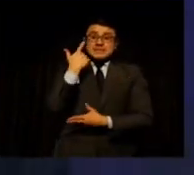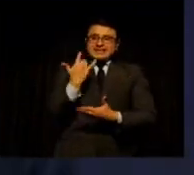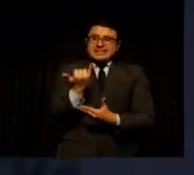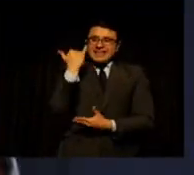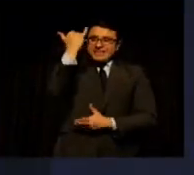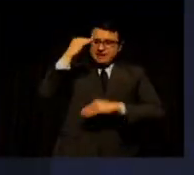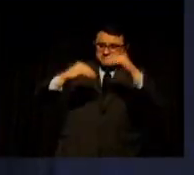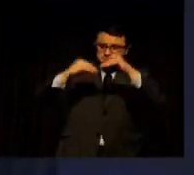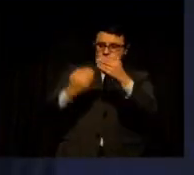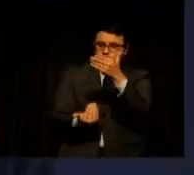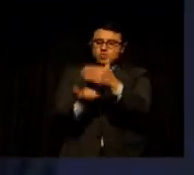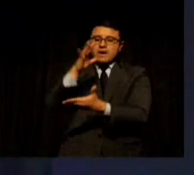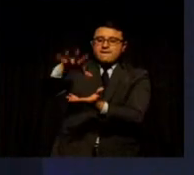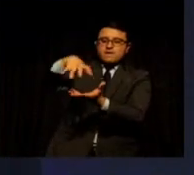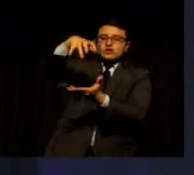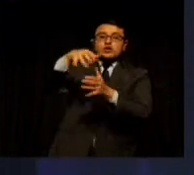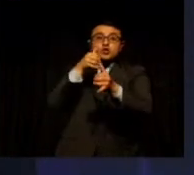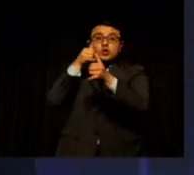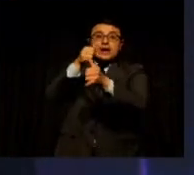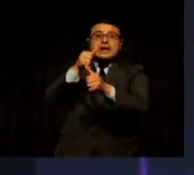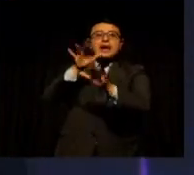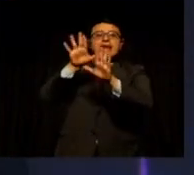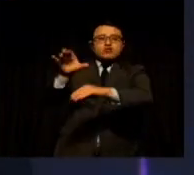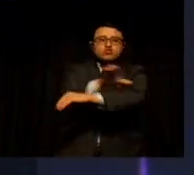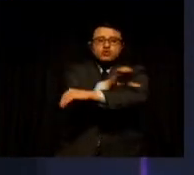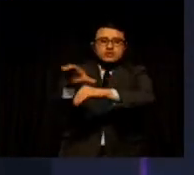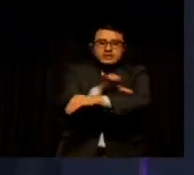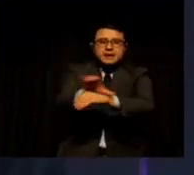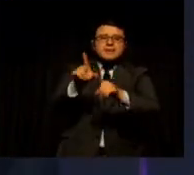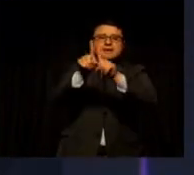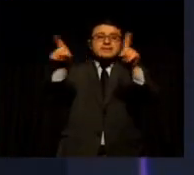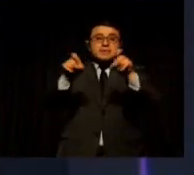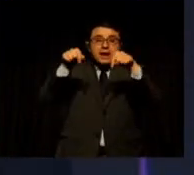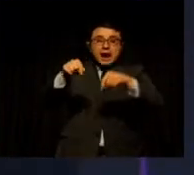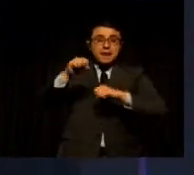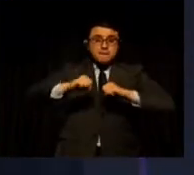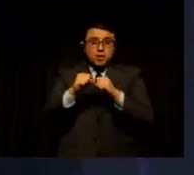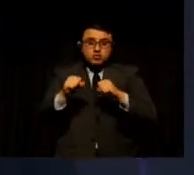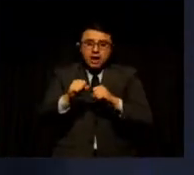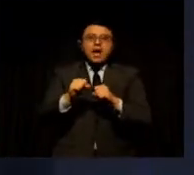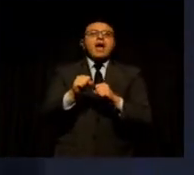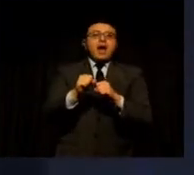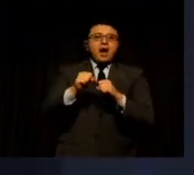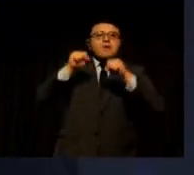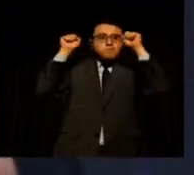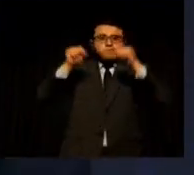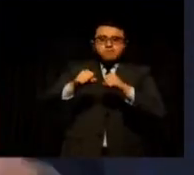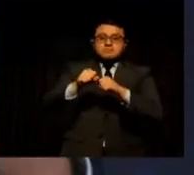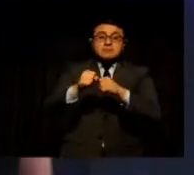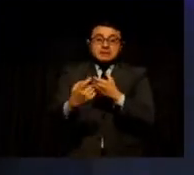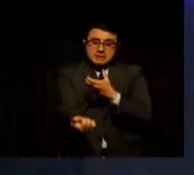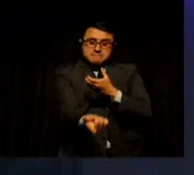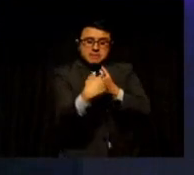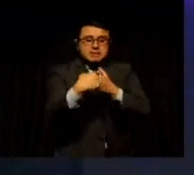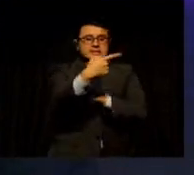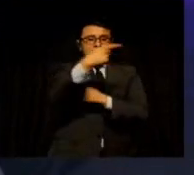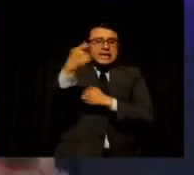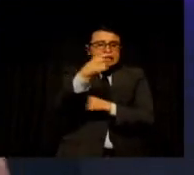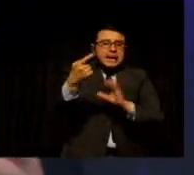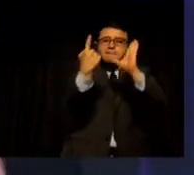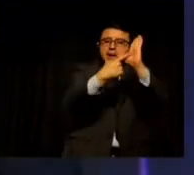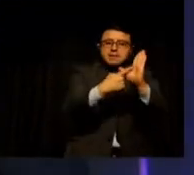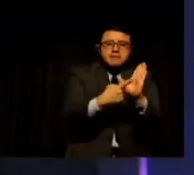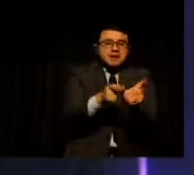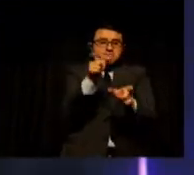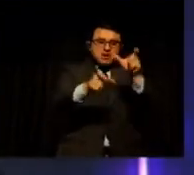de ingeniería sistemas de ciencia de datos y el producto aquí en bogotá queremos contratar cientos o miles de los